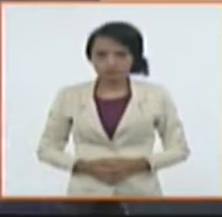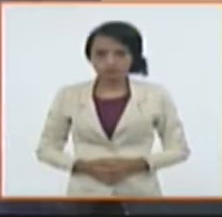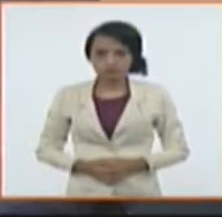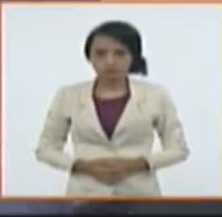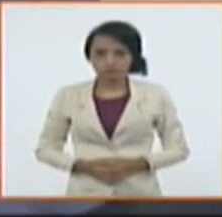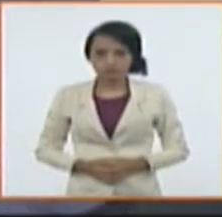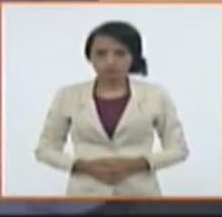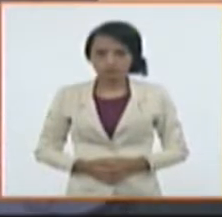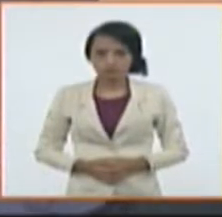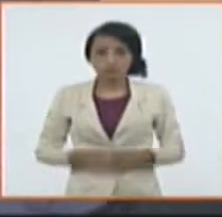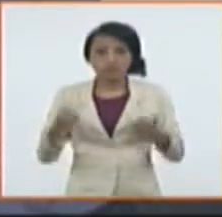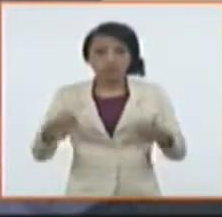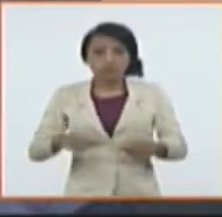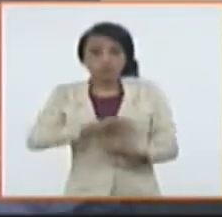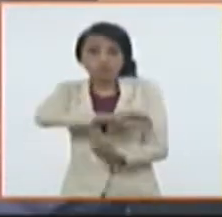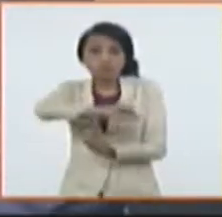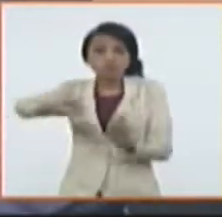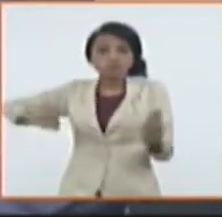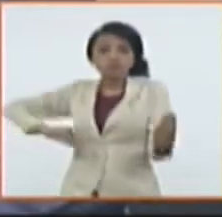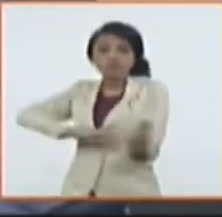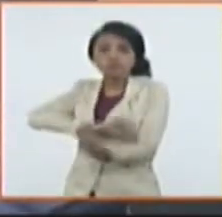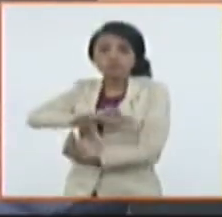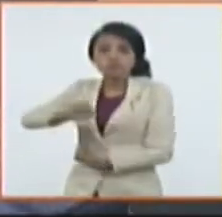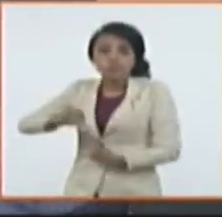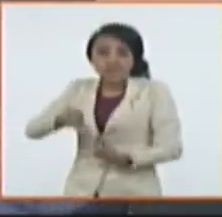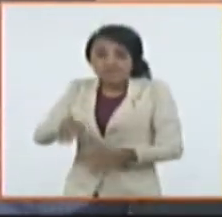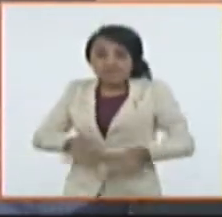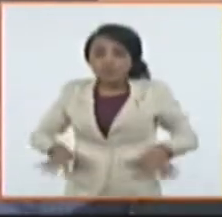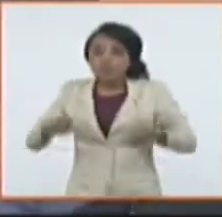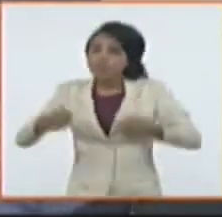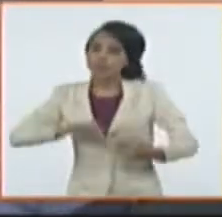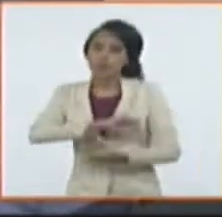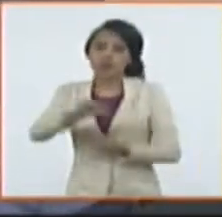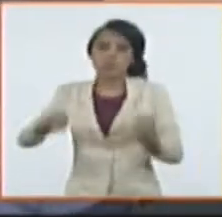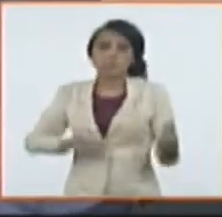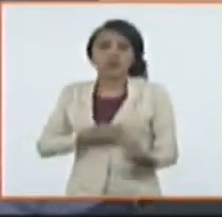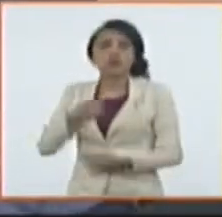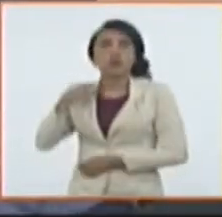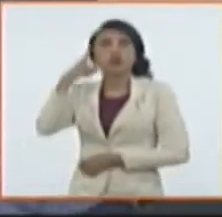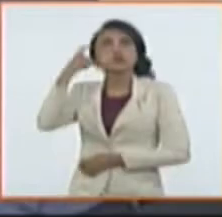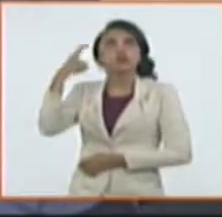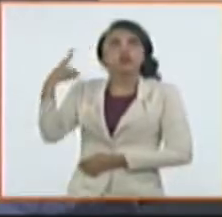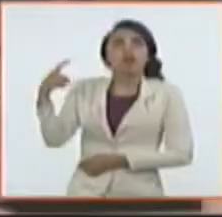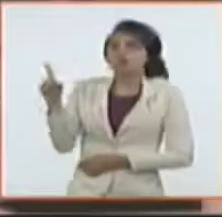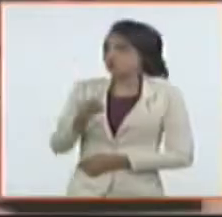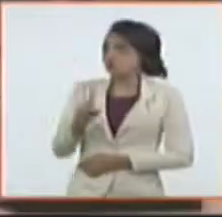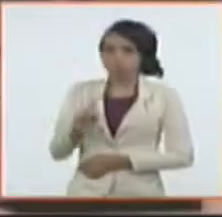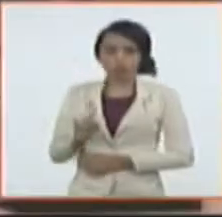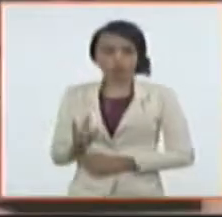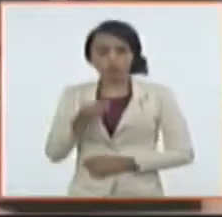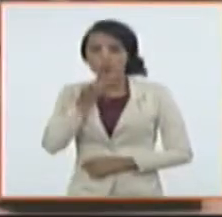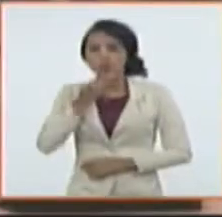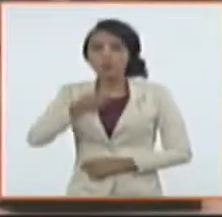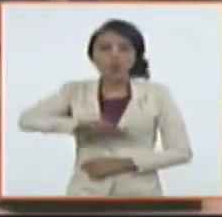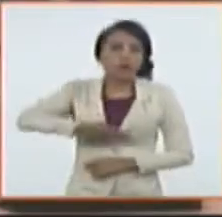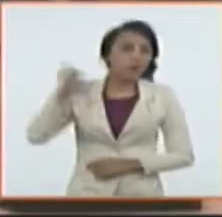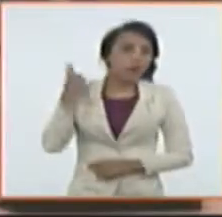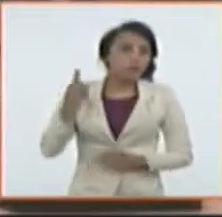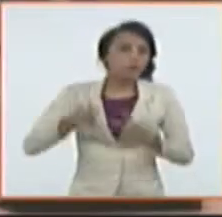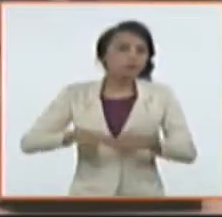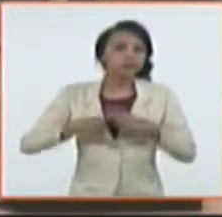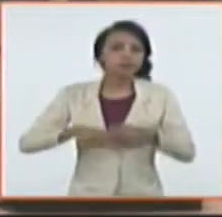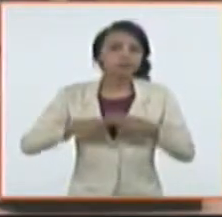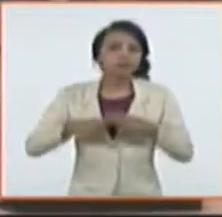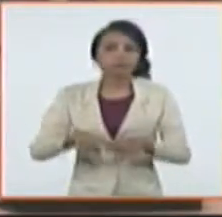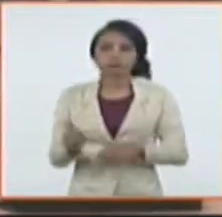Y tenemos que transformar esa realidad. Sin ser idealistas, todo no lo podemos resolver de golpe, porque son muchos los